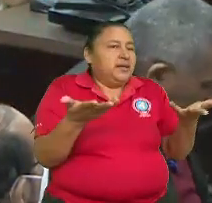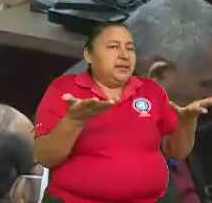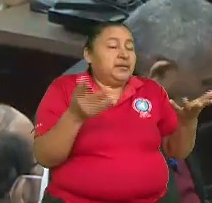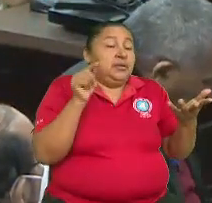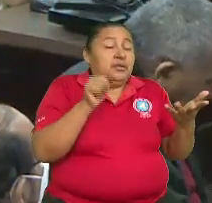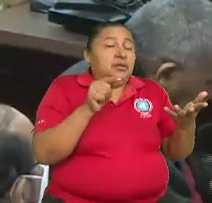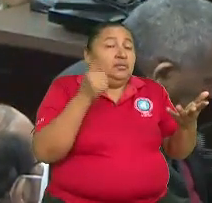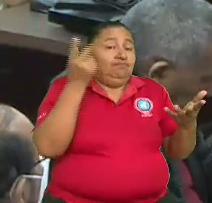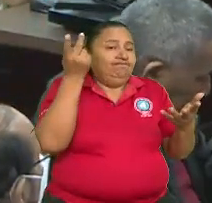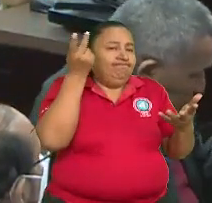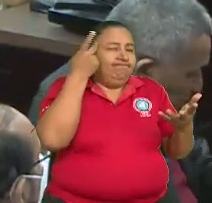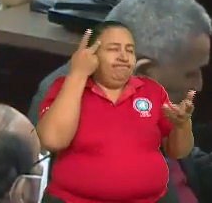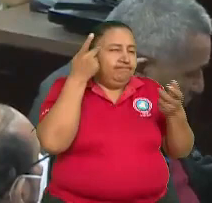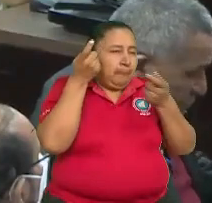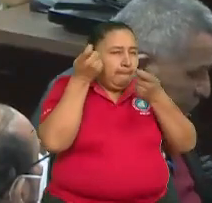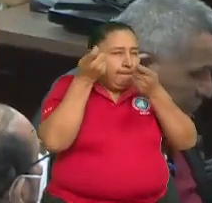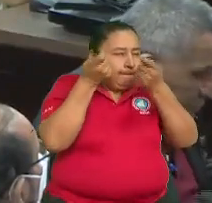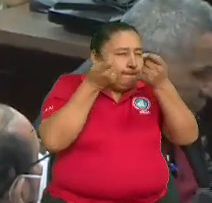manipular,